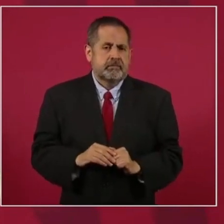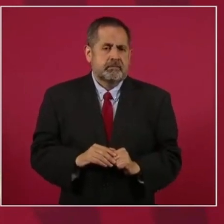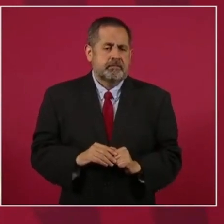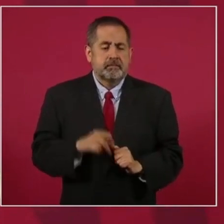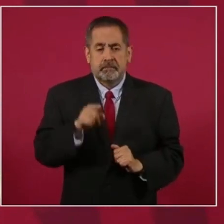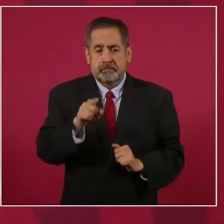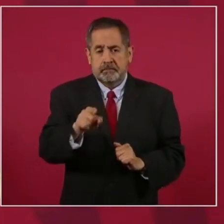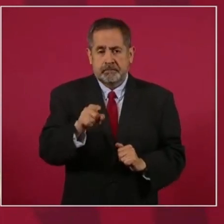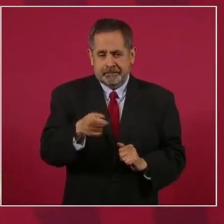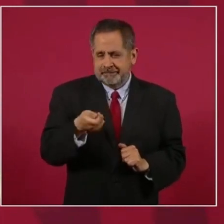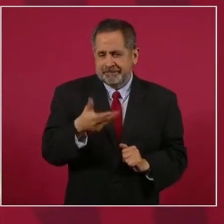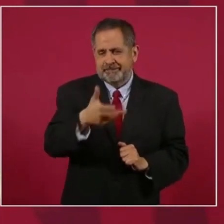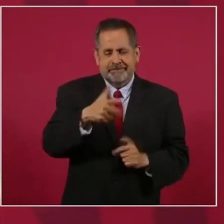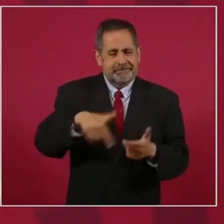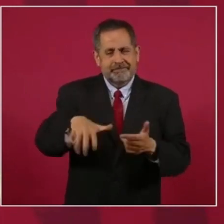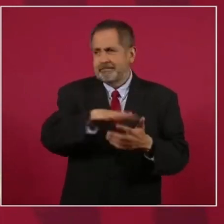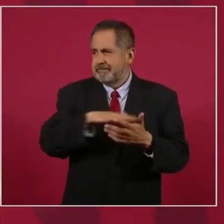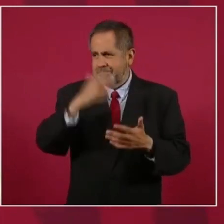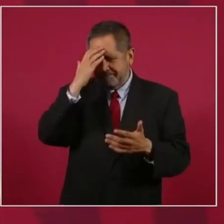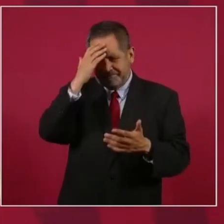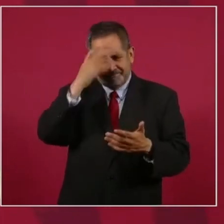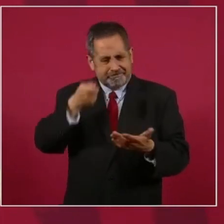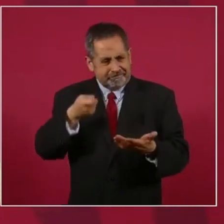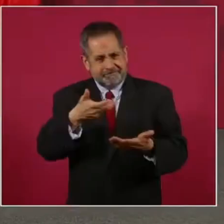se le conoce como